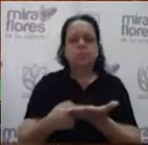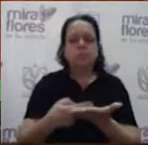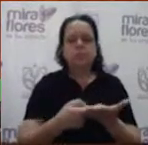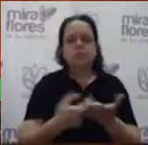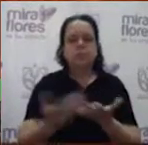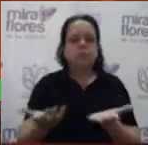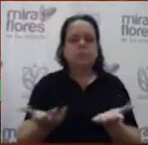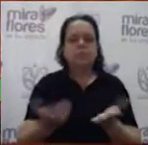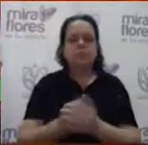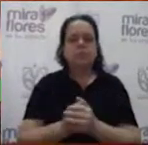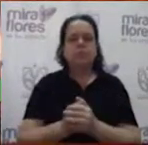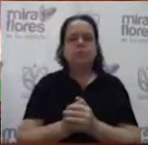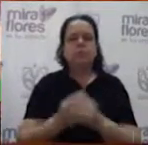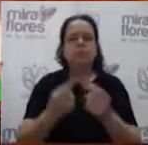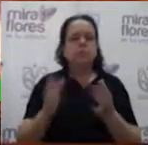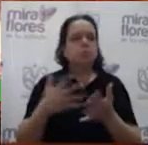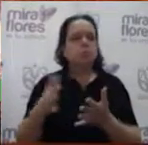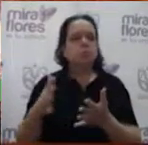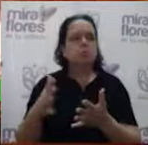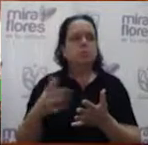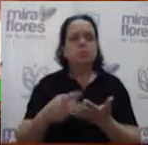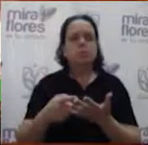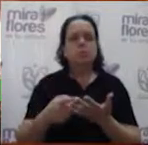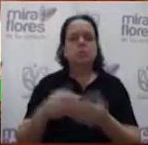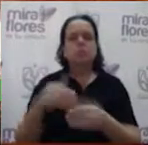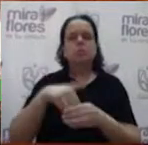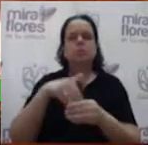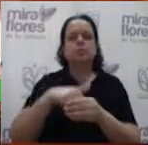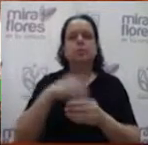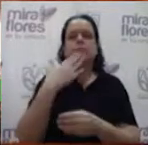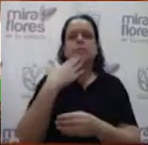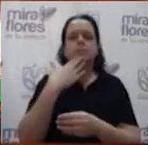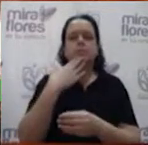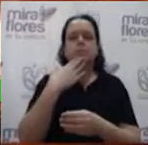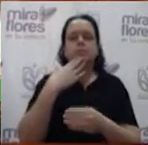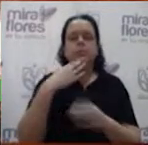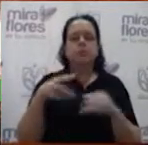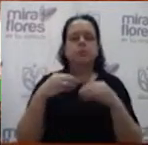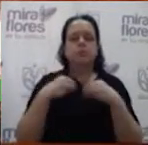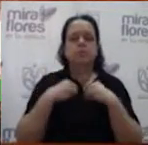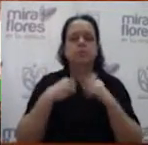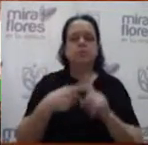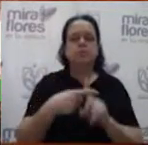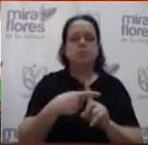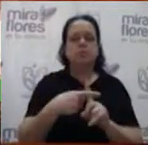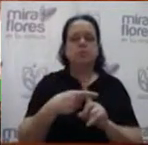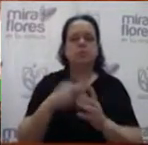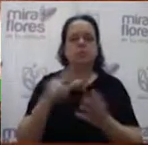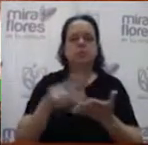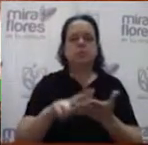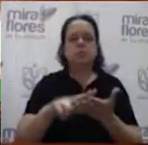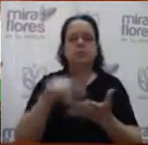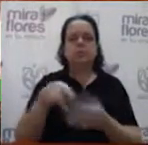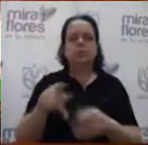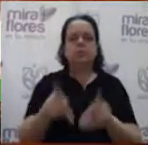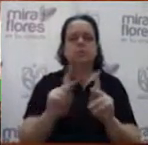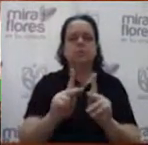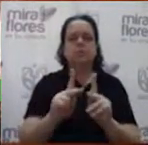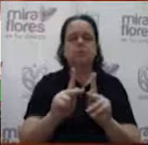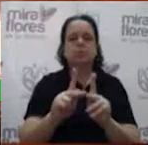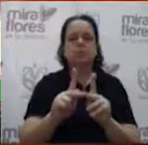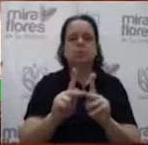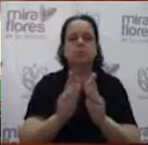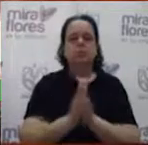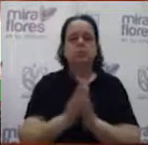si no tenemos debate, procedemos al voto. Aquellos miembros del consejo que estén a favor de aprobar esta solicitud, sirvan a